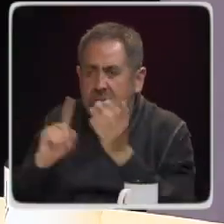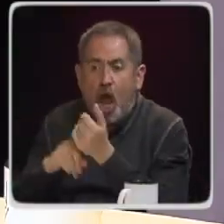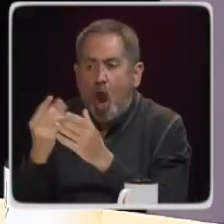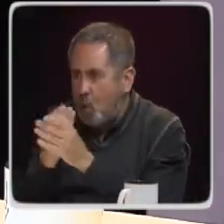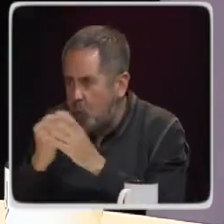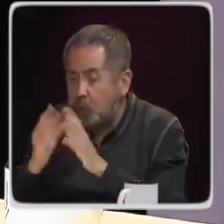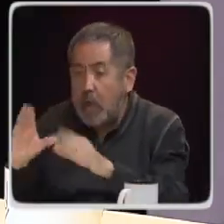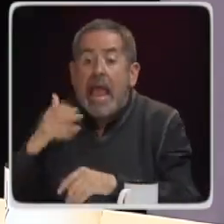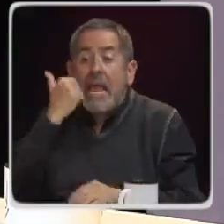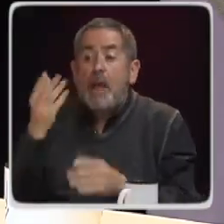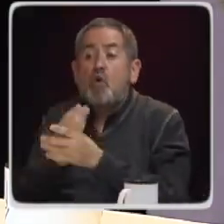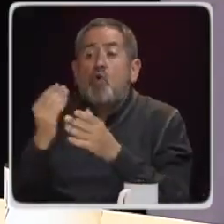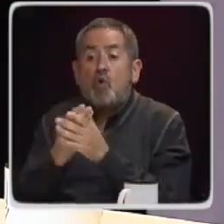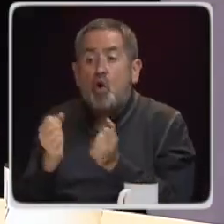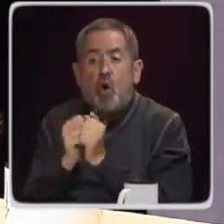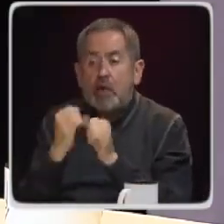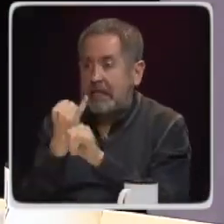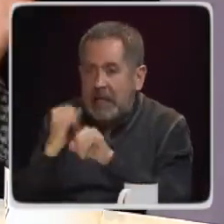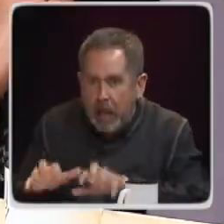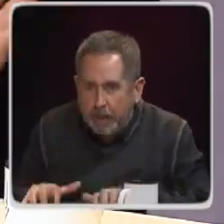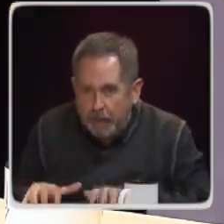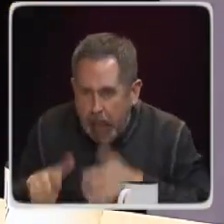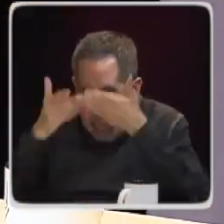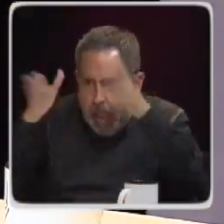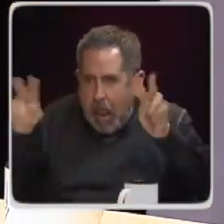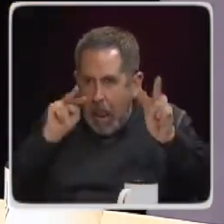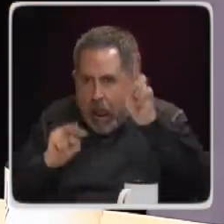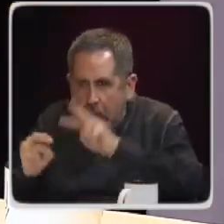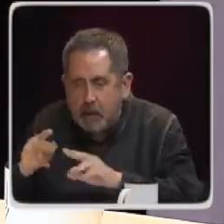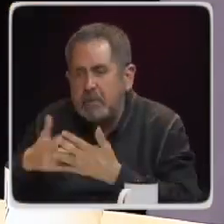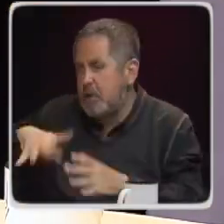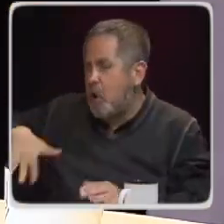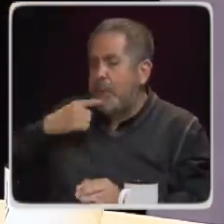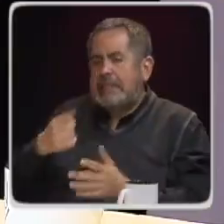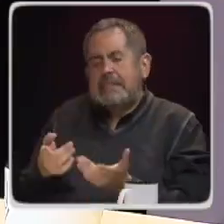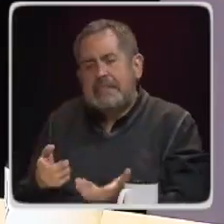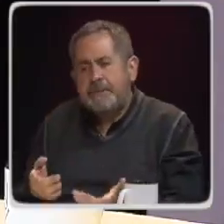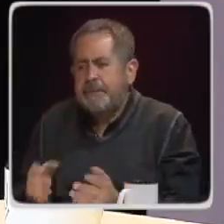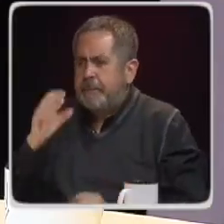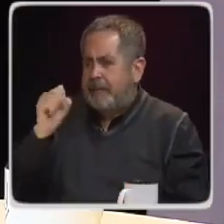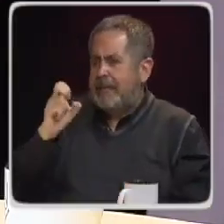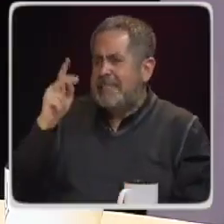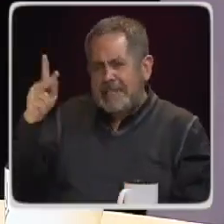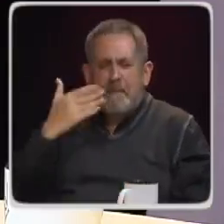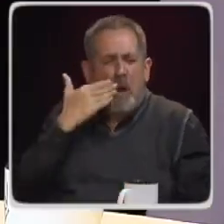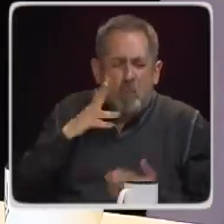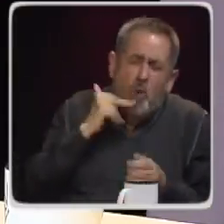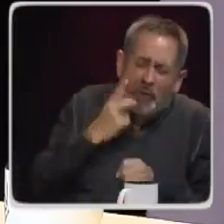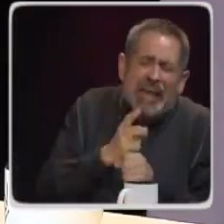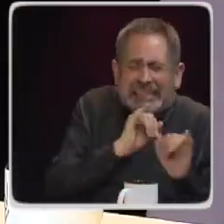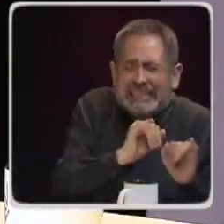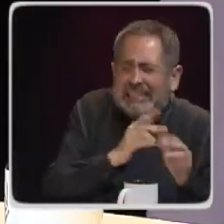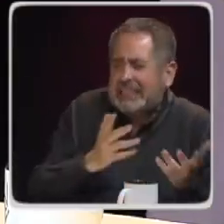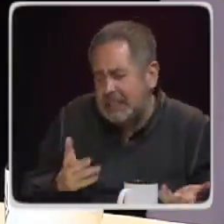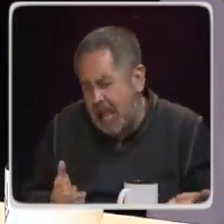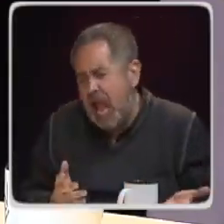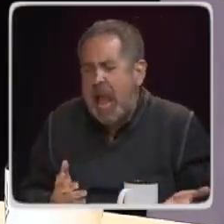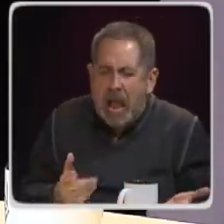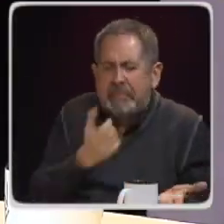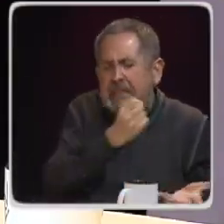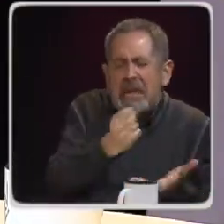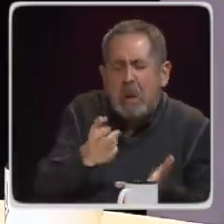perspectiva? ¿Cómo se ha hecho antes y cómo se tiene que hacer para cumplir justo con los elementos que ordenaba